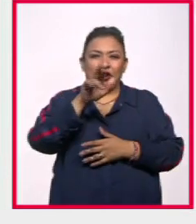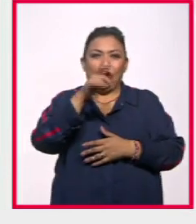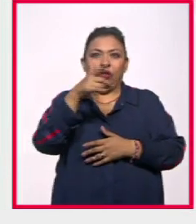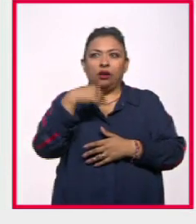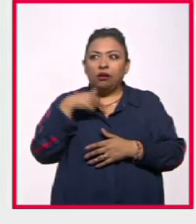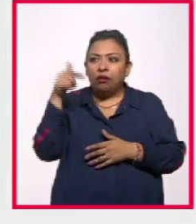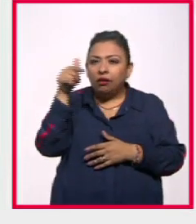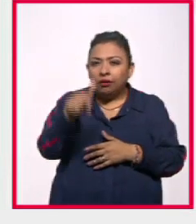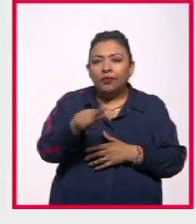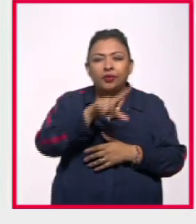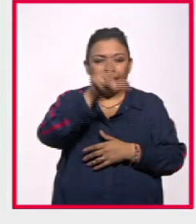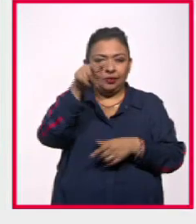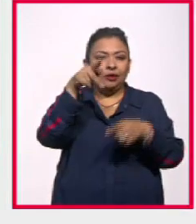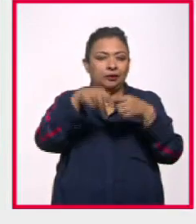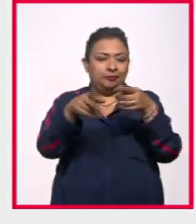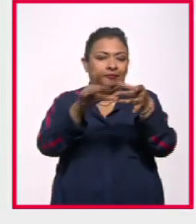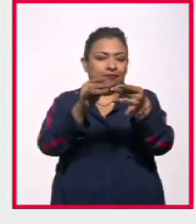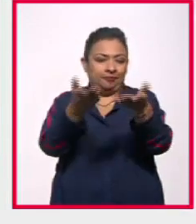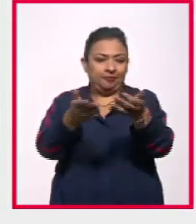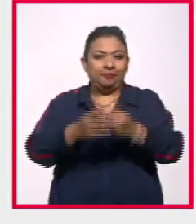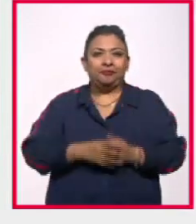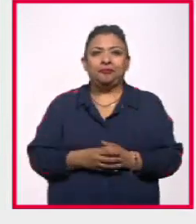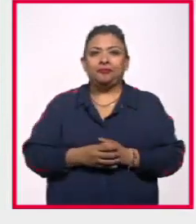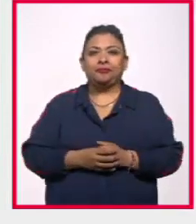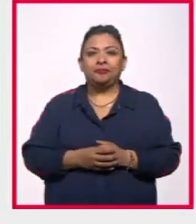esto. Después de la pausa les platicamos.